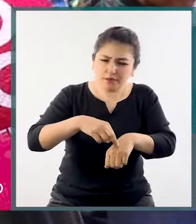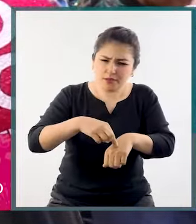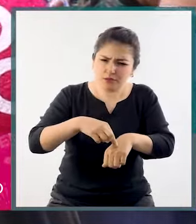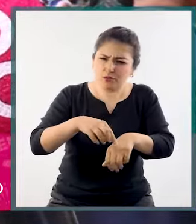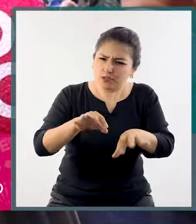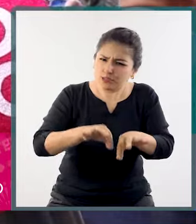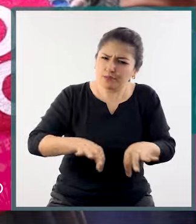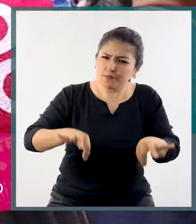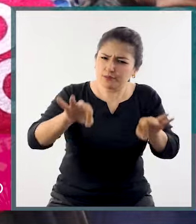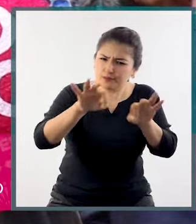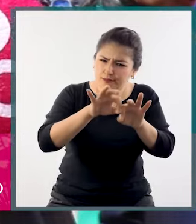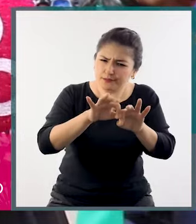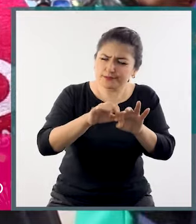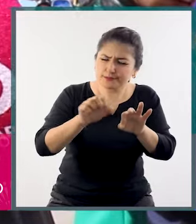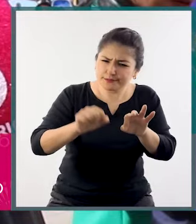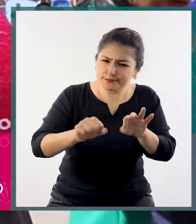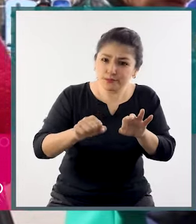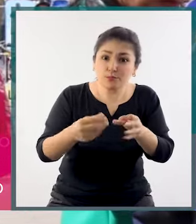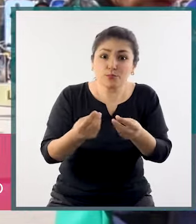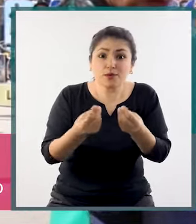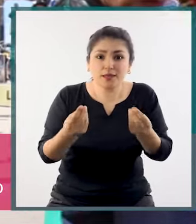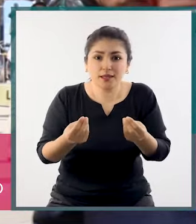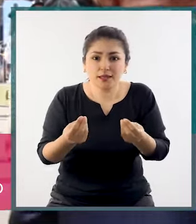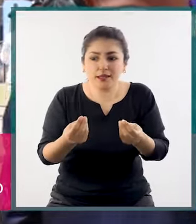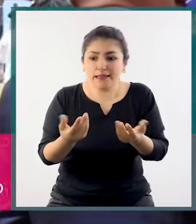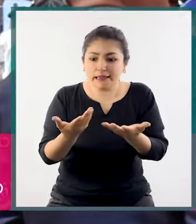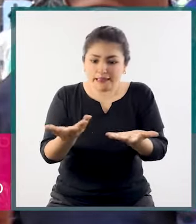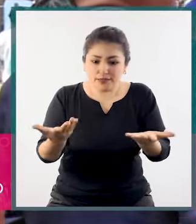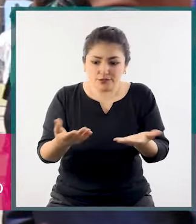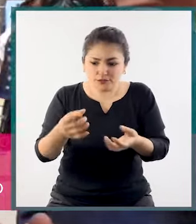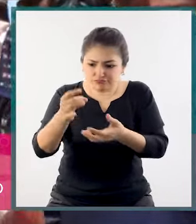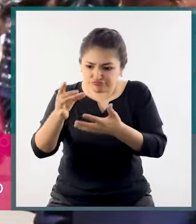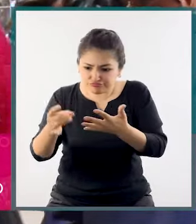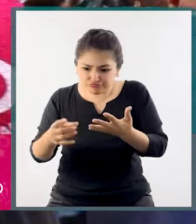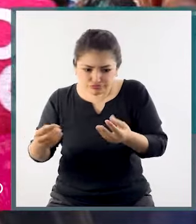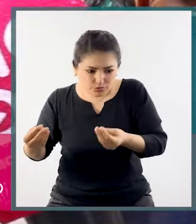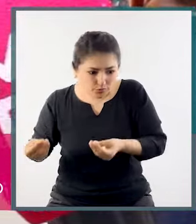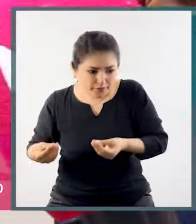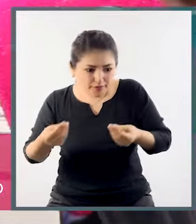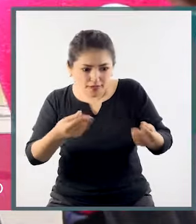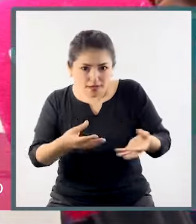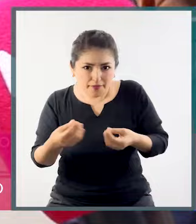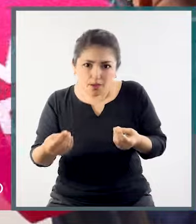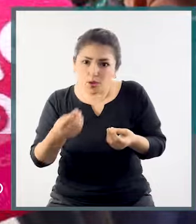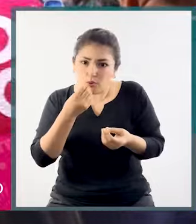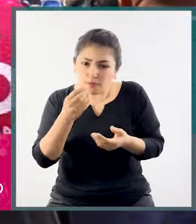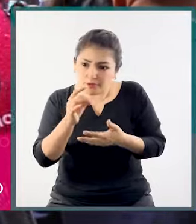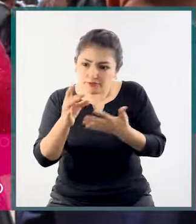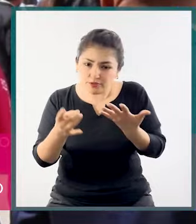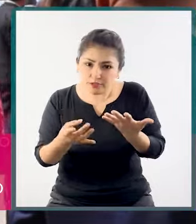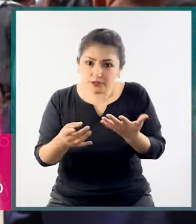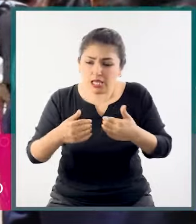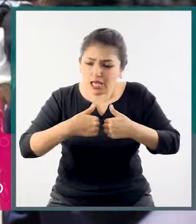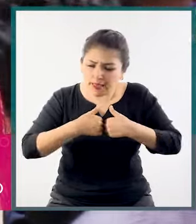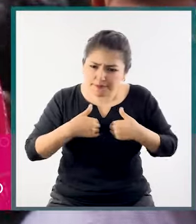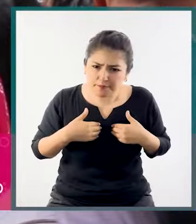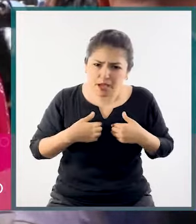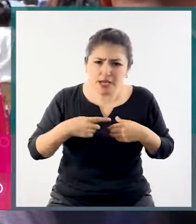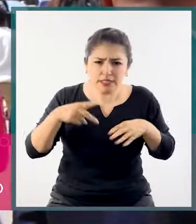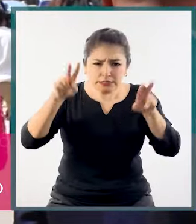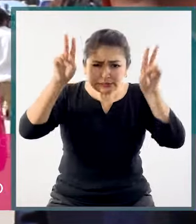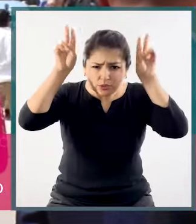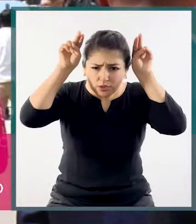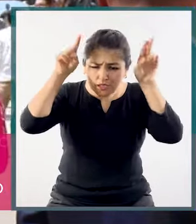de Pasco cumple un rol importante en tanto abastece de una logística importante, no solo de alimentos,